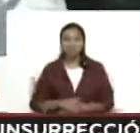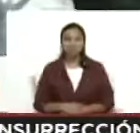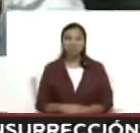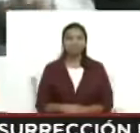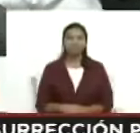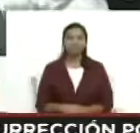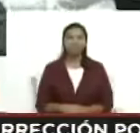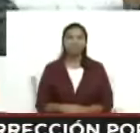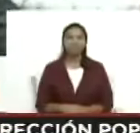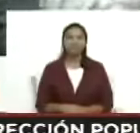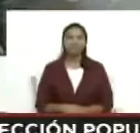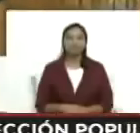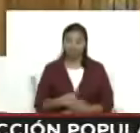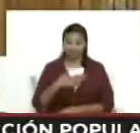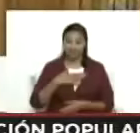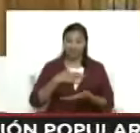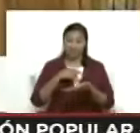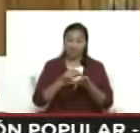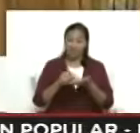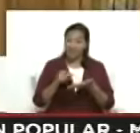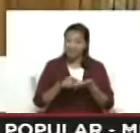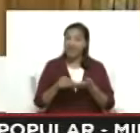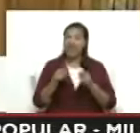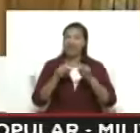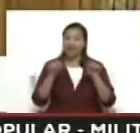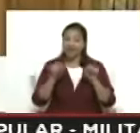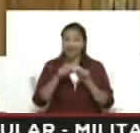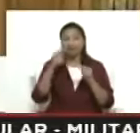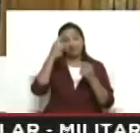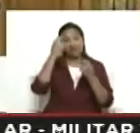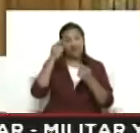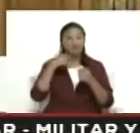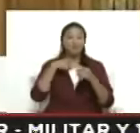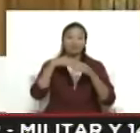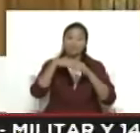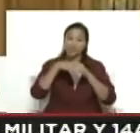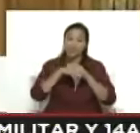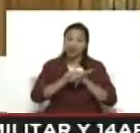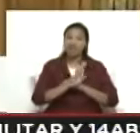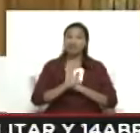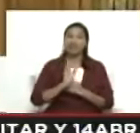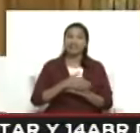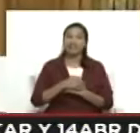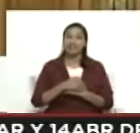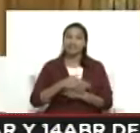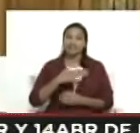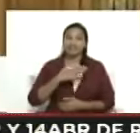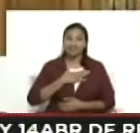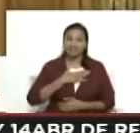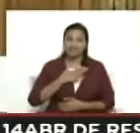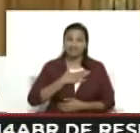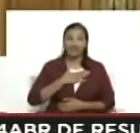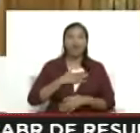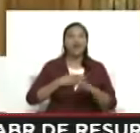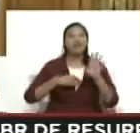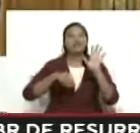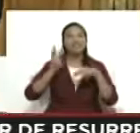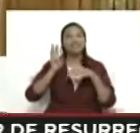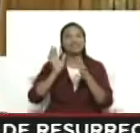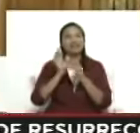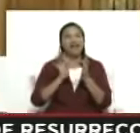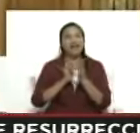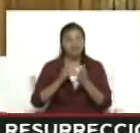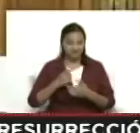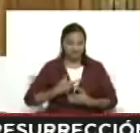Ese papel lo tengo yo. Yo guardo mis cosas. Yo me iba a poner la corbata que usé el 13 de abril, pero estaba muy